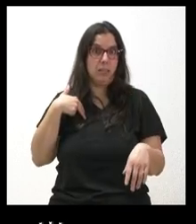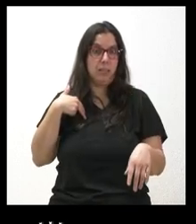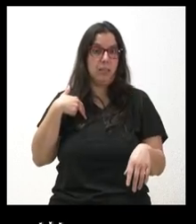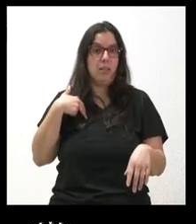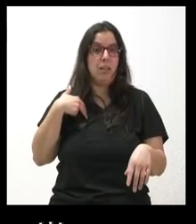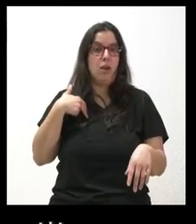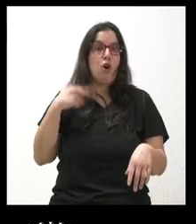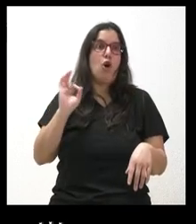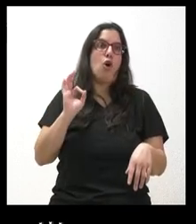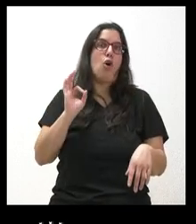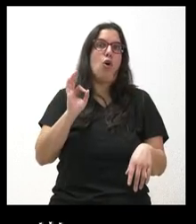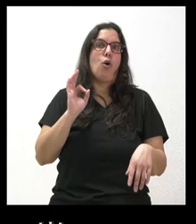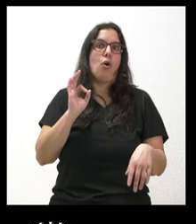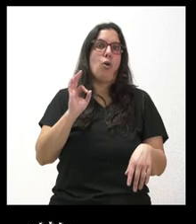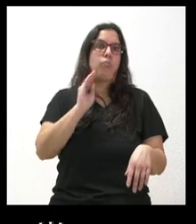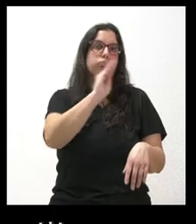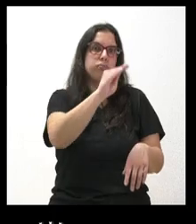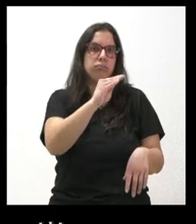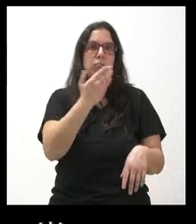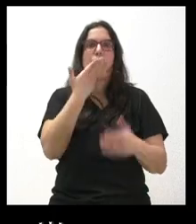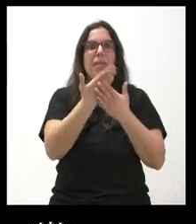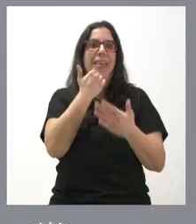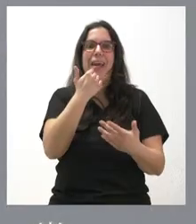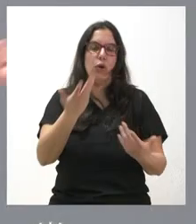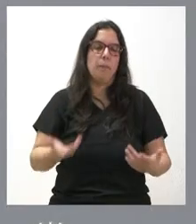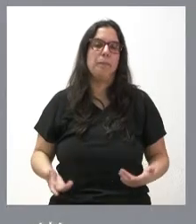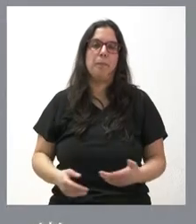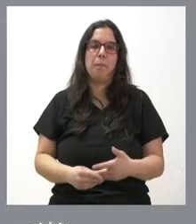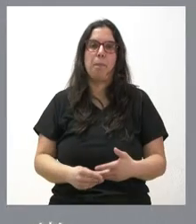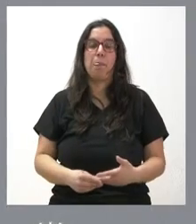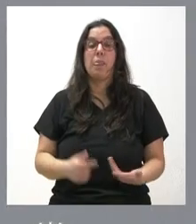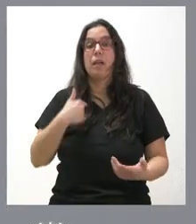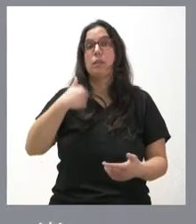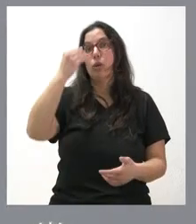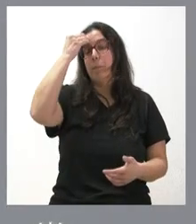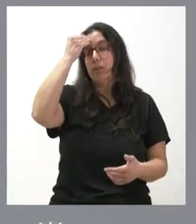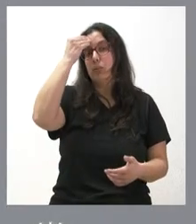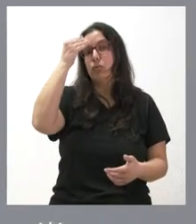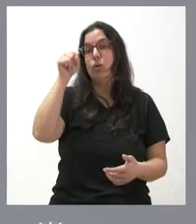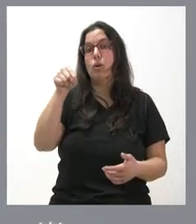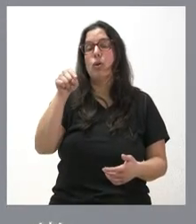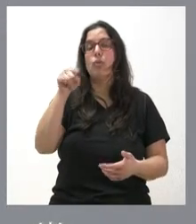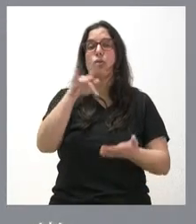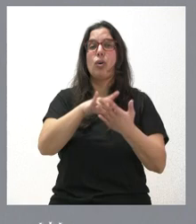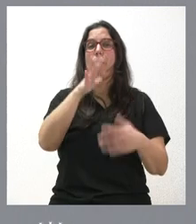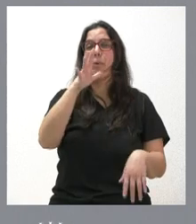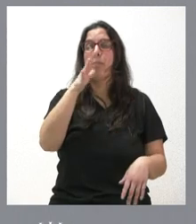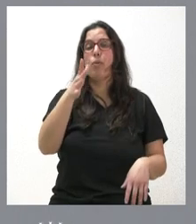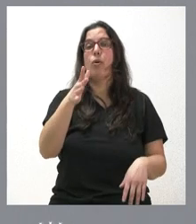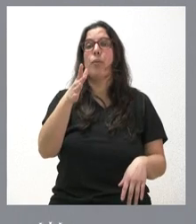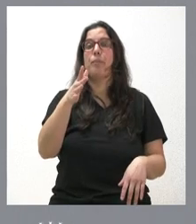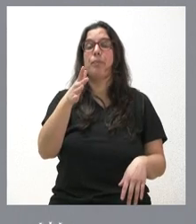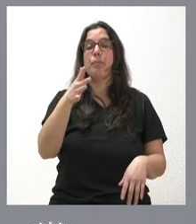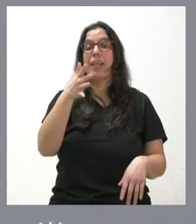algún llamamiento de algún tipo como se ha hecho en otras ocasiones Gracias creo que derivan de una denuncia que se presentó